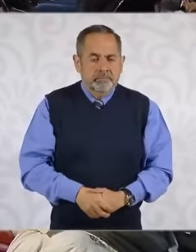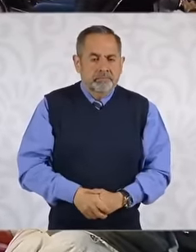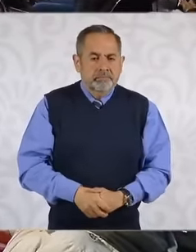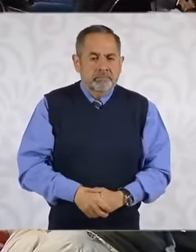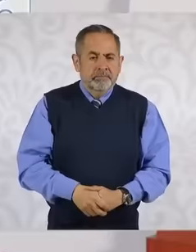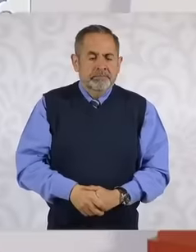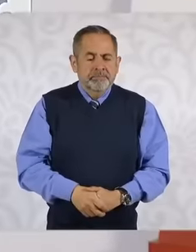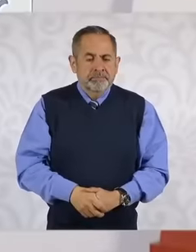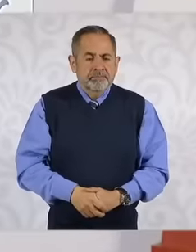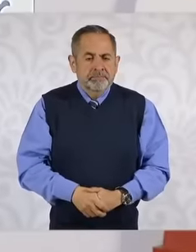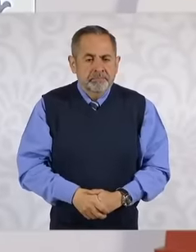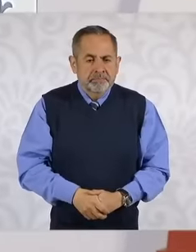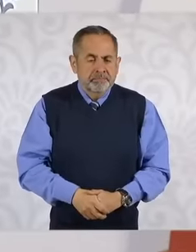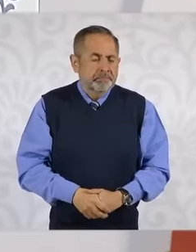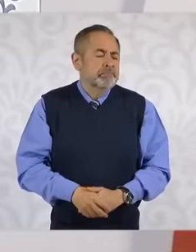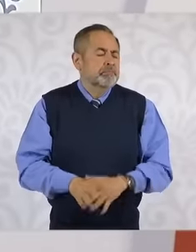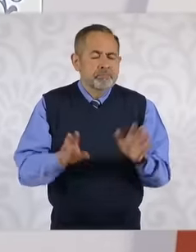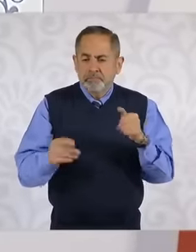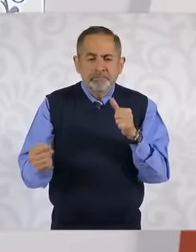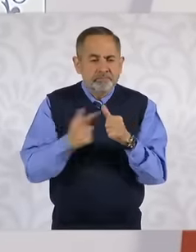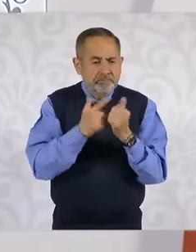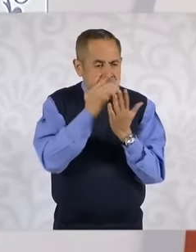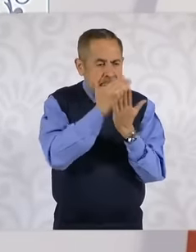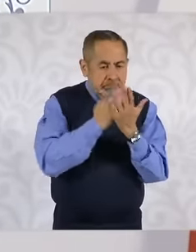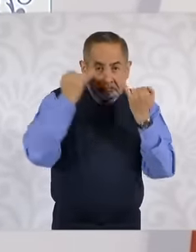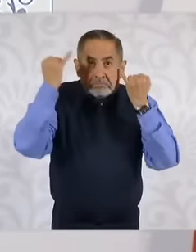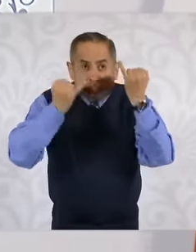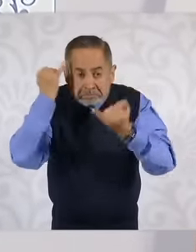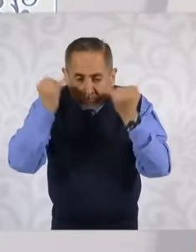Pues hay que tener toda la información antes de especular.